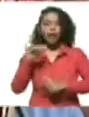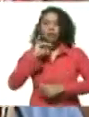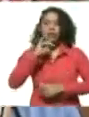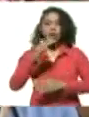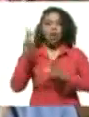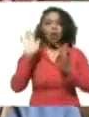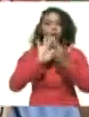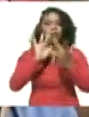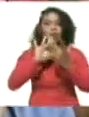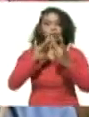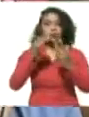con ella retornamos el contacto